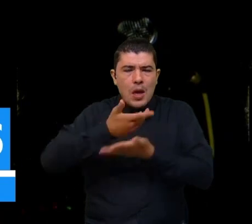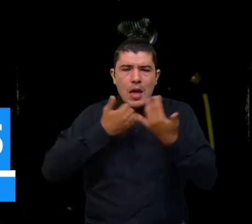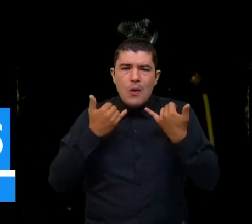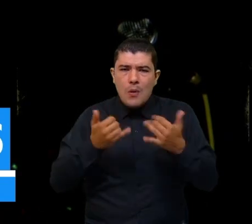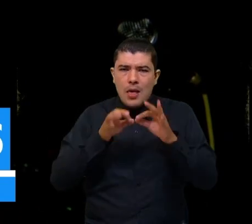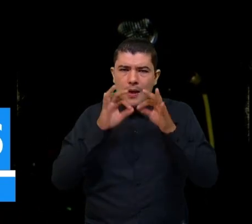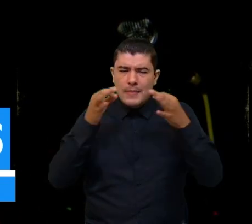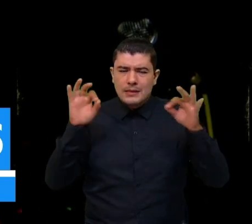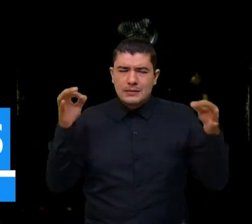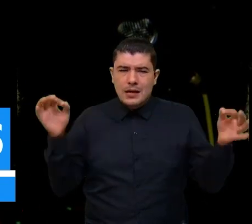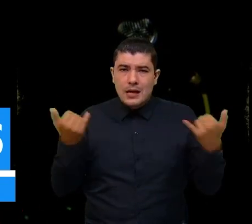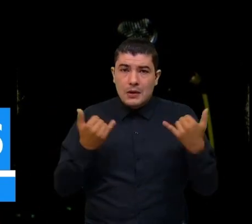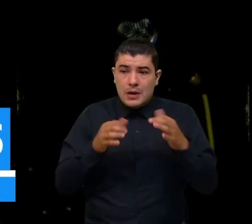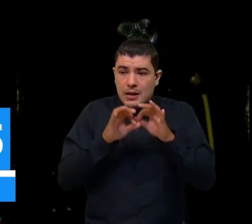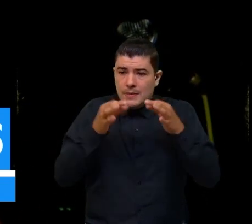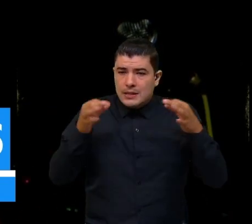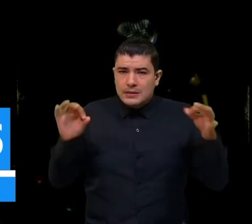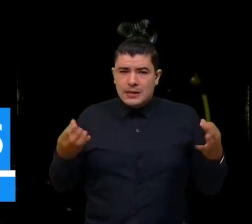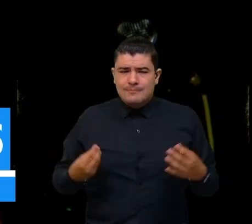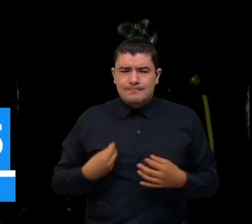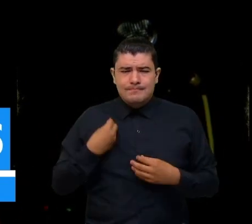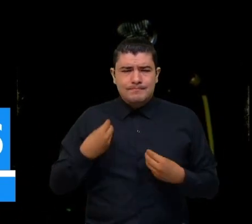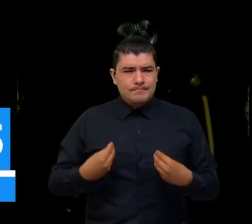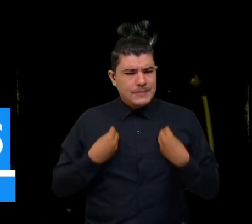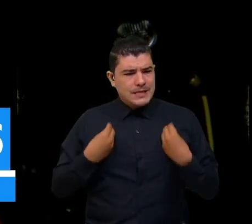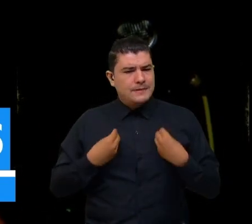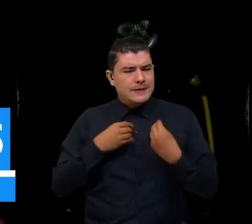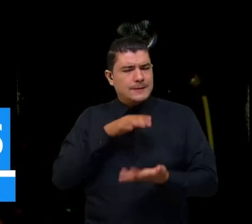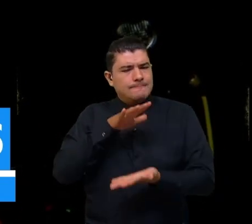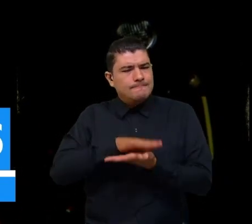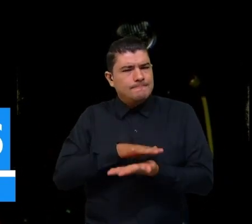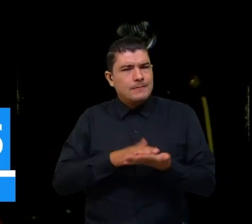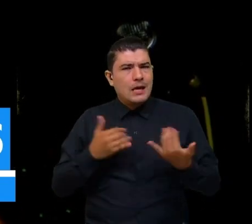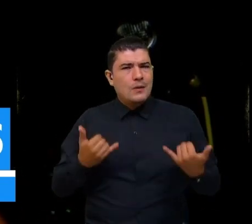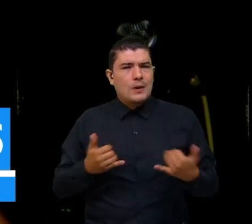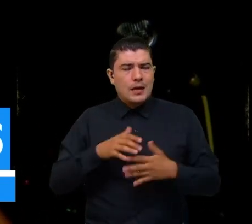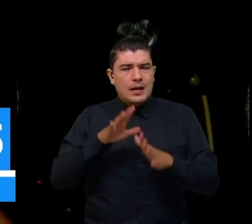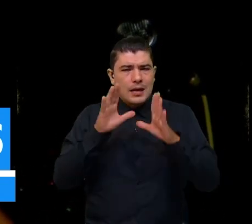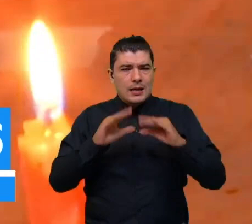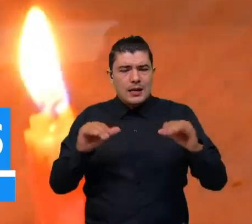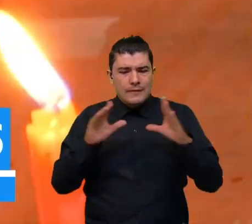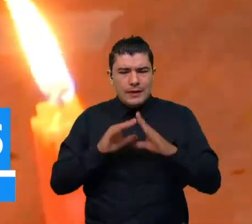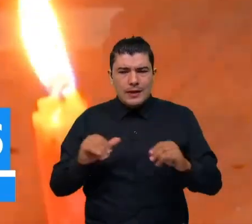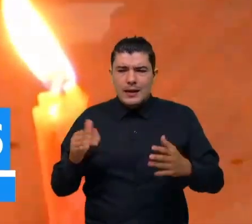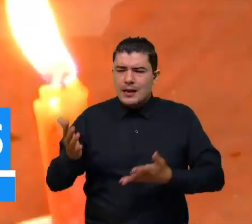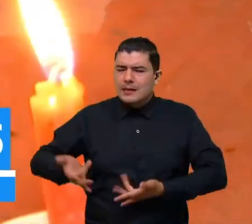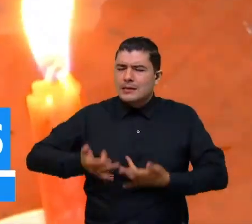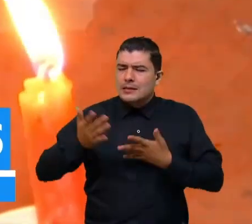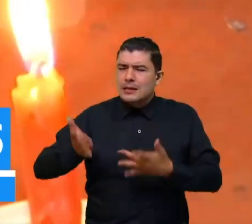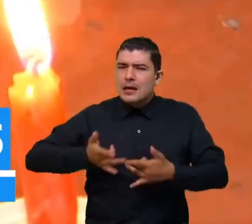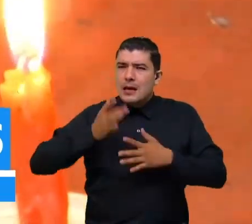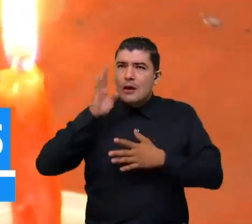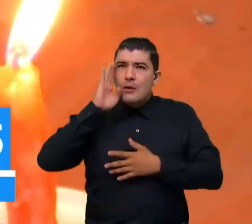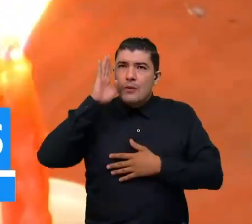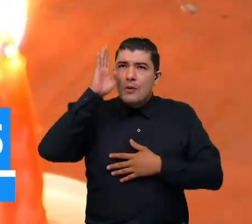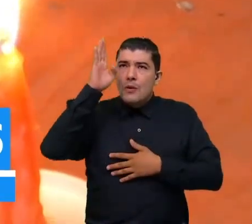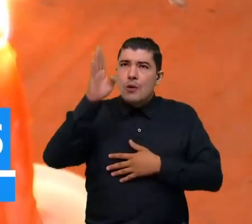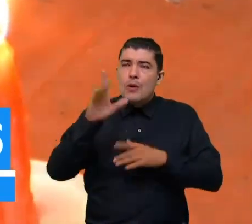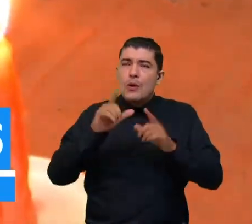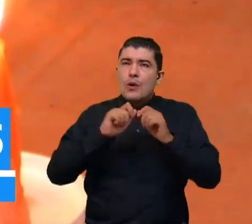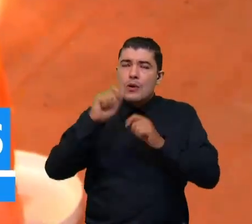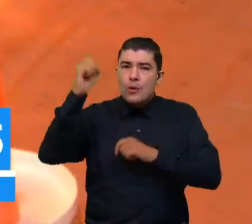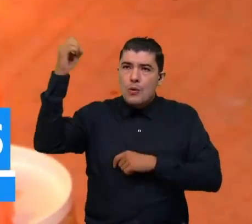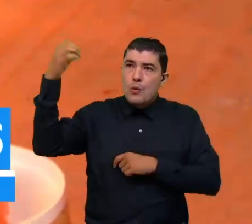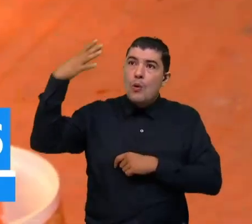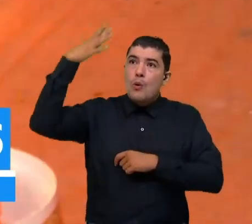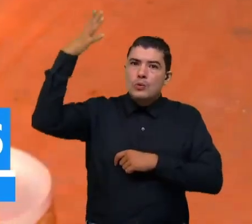deja frente al vivir de manera armónica esta Navidad, de mantener esa esperanza, de mantener esa luz precisamente